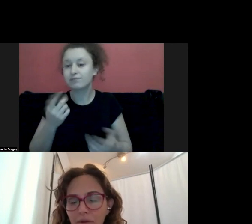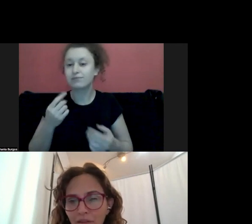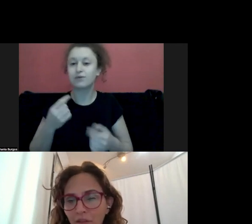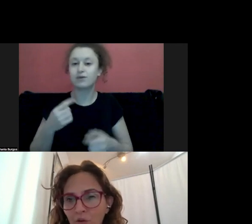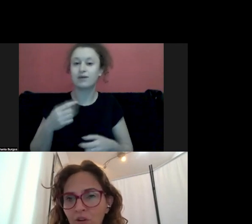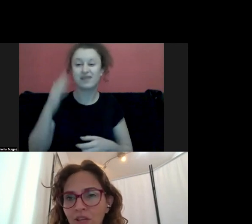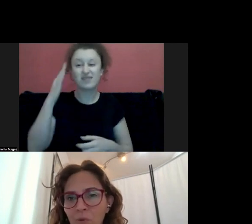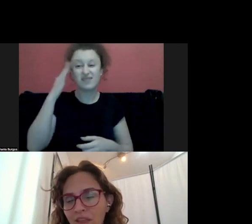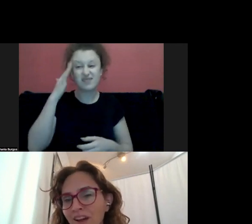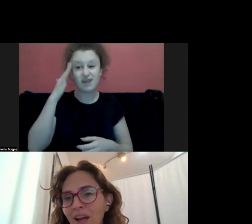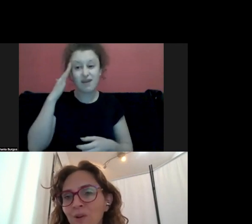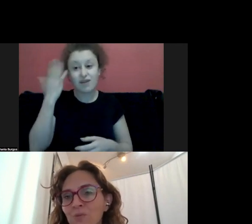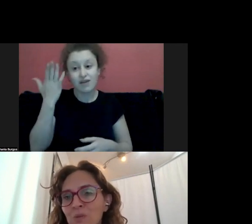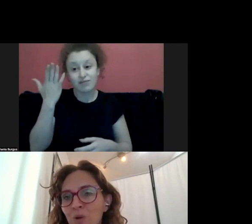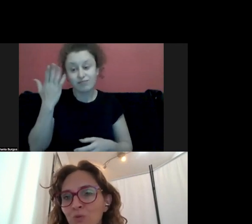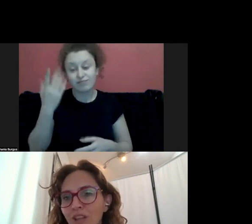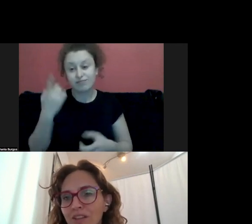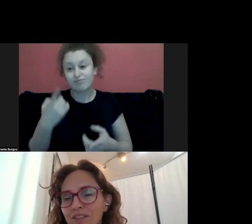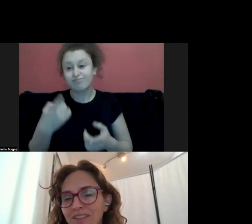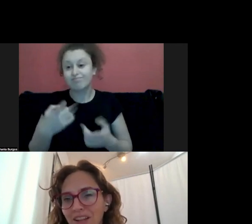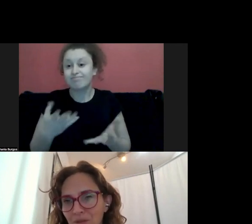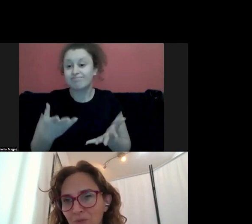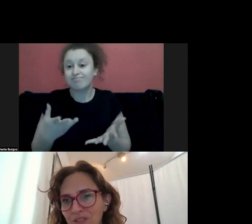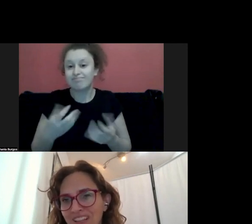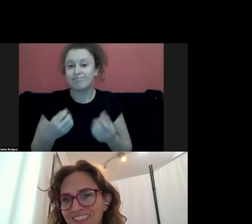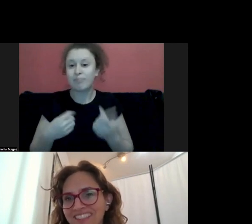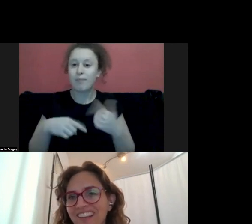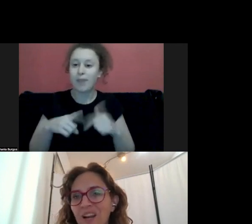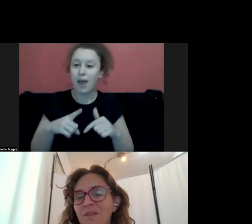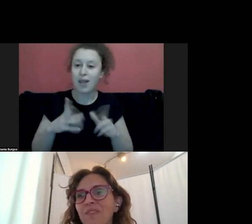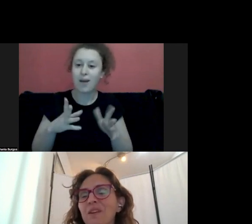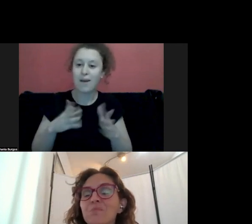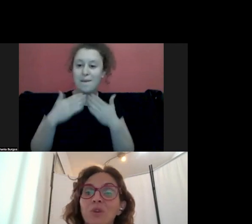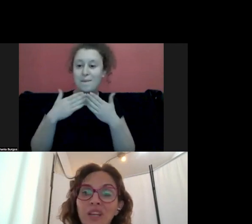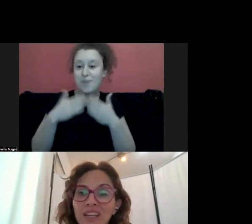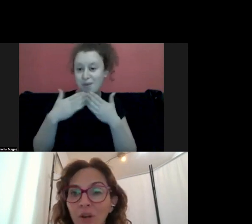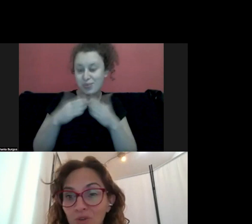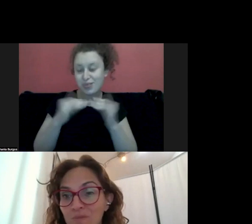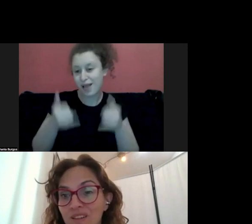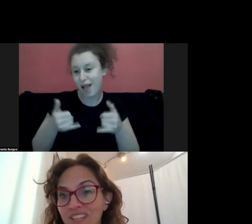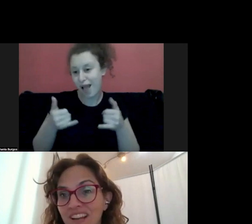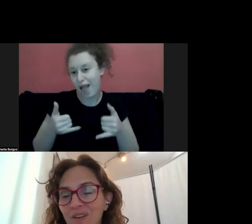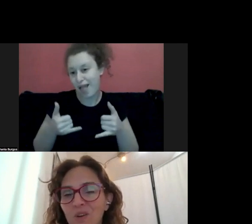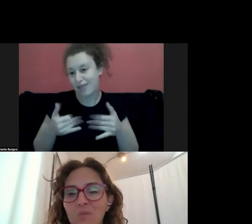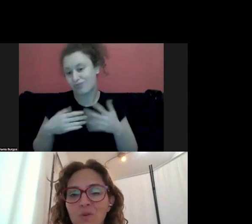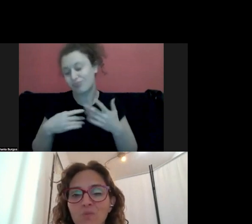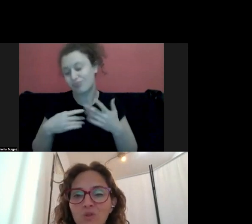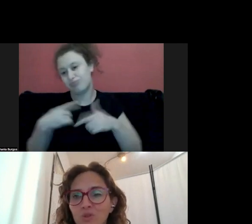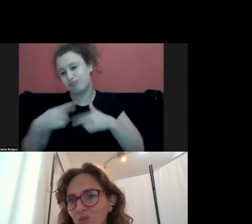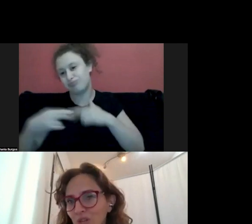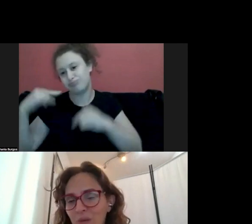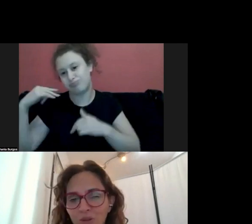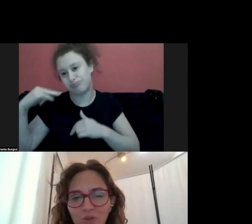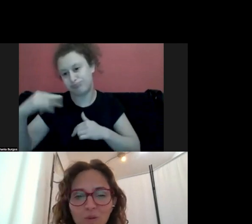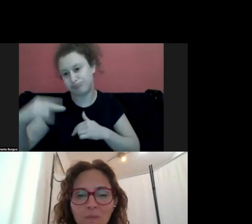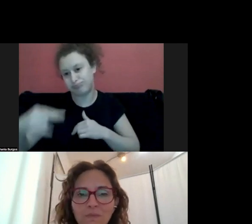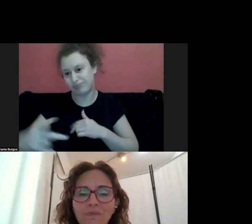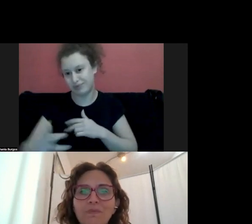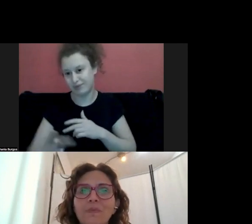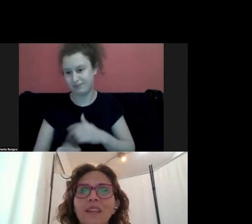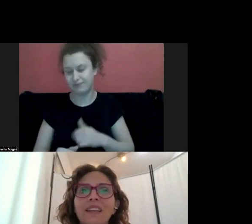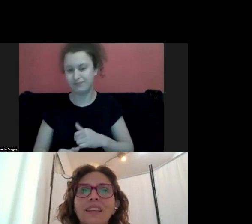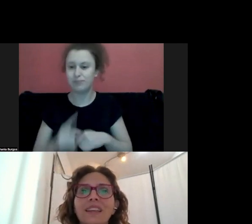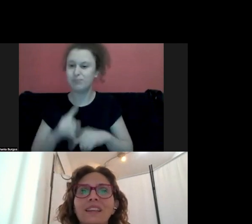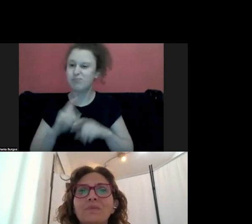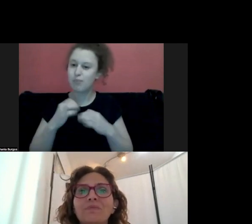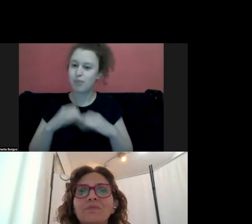ya os avanzo que voy a dejaros más preguntas que respuestas realmente, porque no se investiga como en muchos otros aspectos.